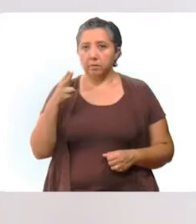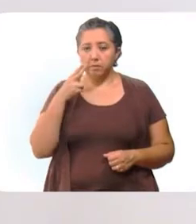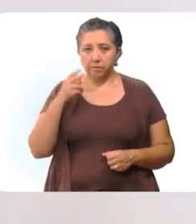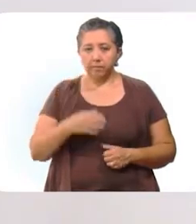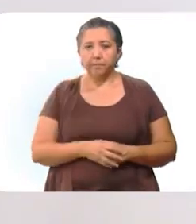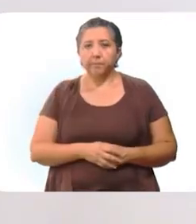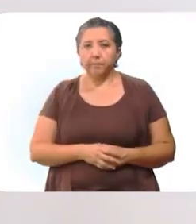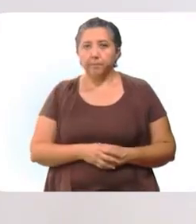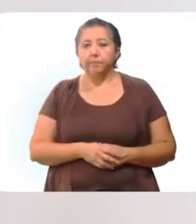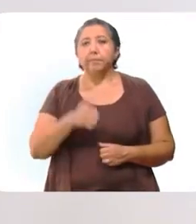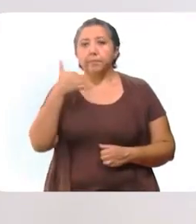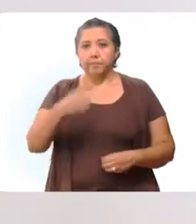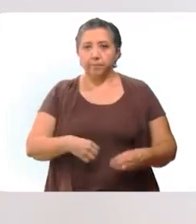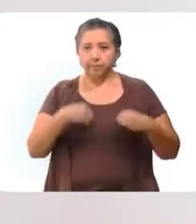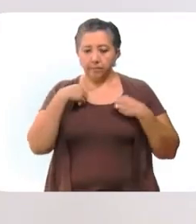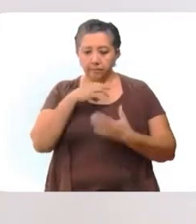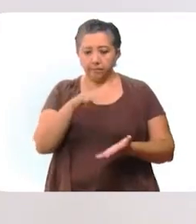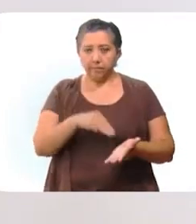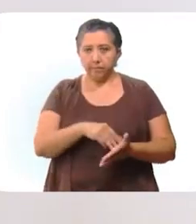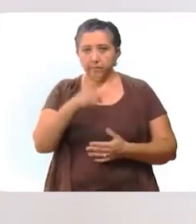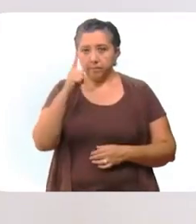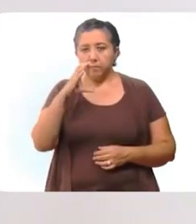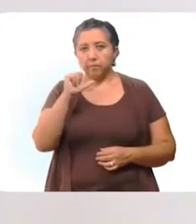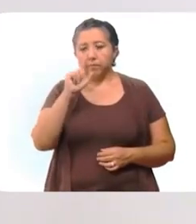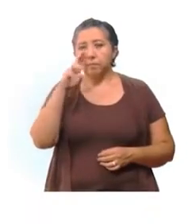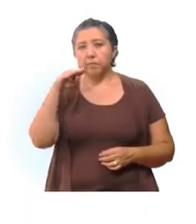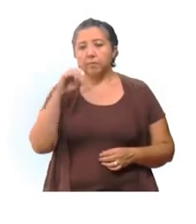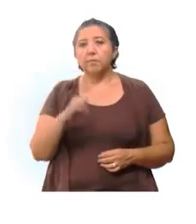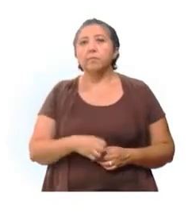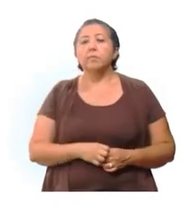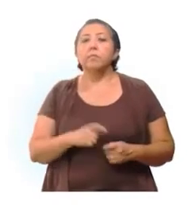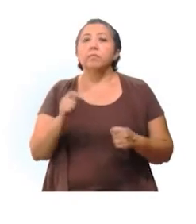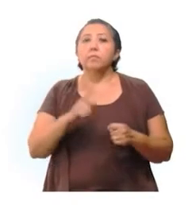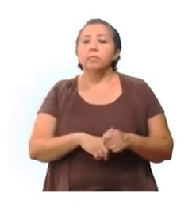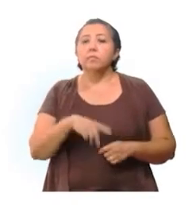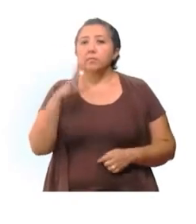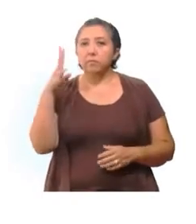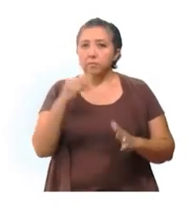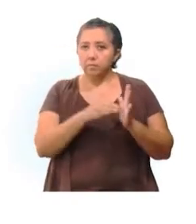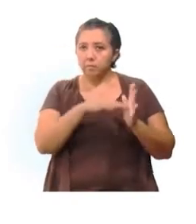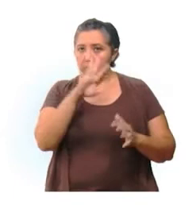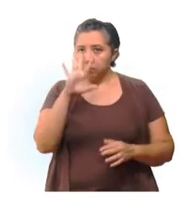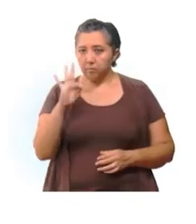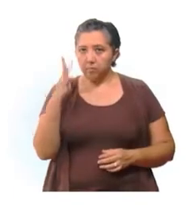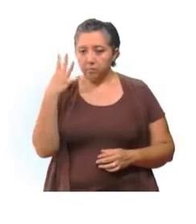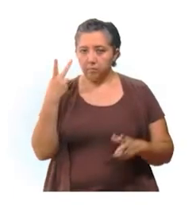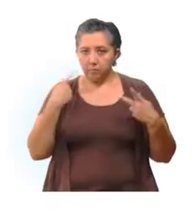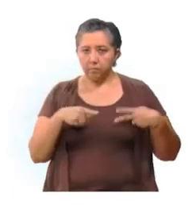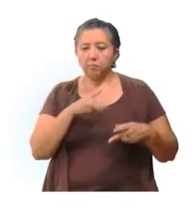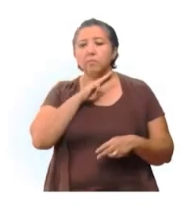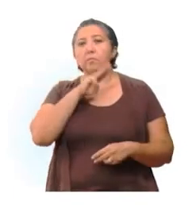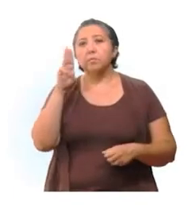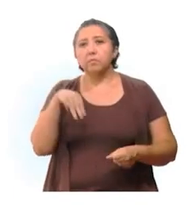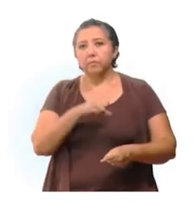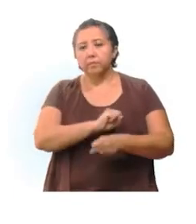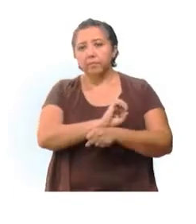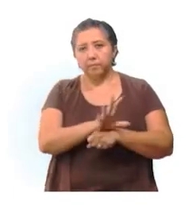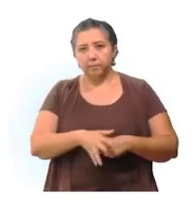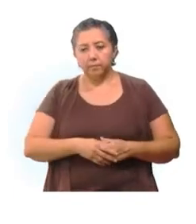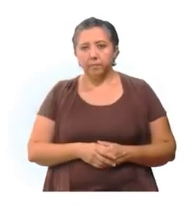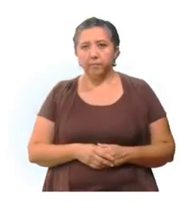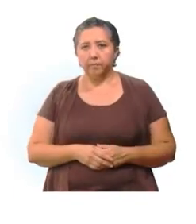tabaquismo. 6 residían en Mérida y 1 en Acanqué. En total son 4.044 las personas fallecidas a causa